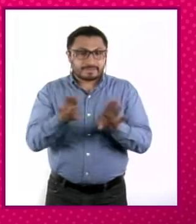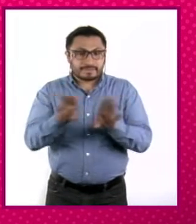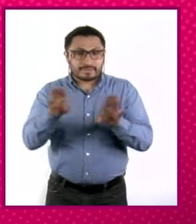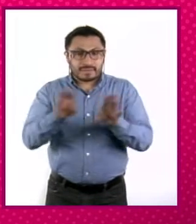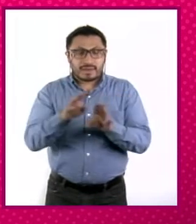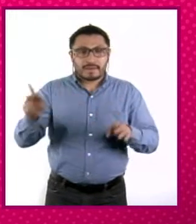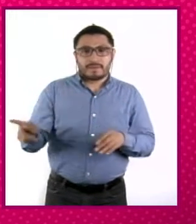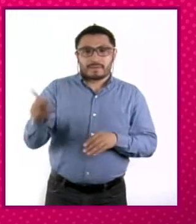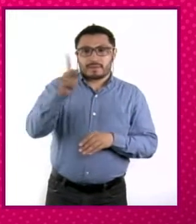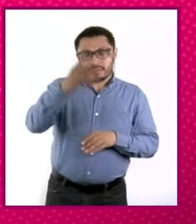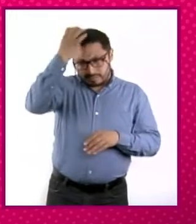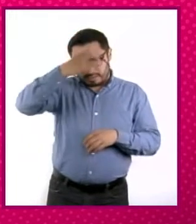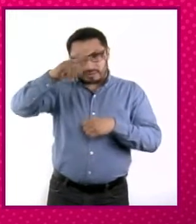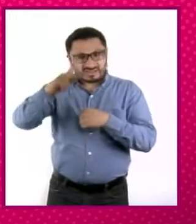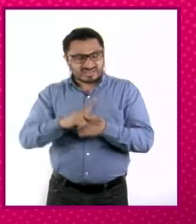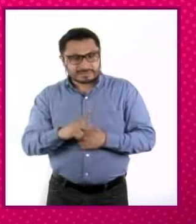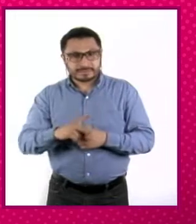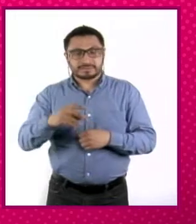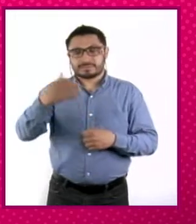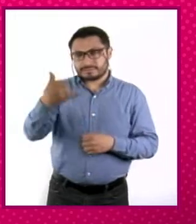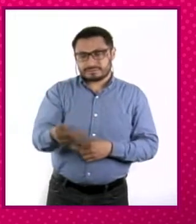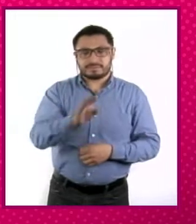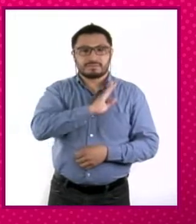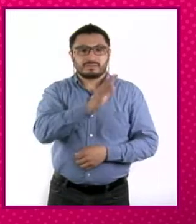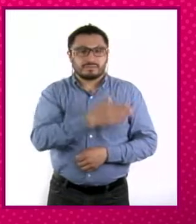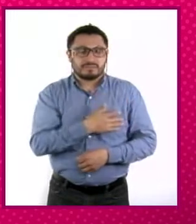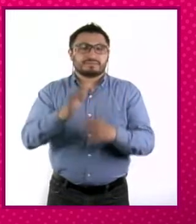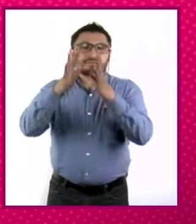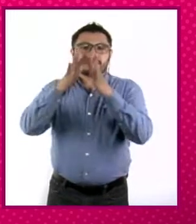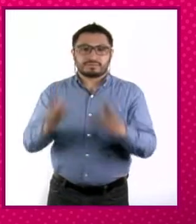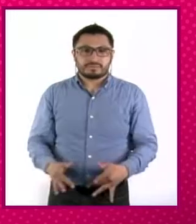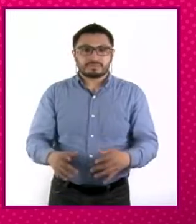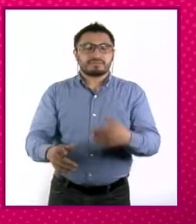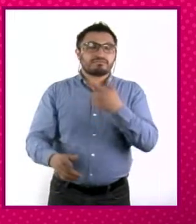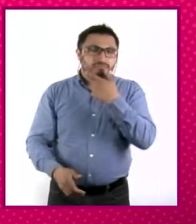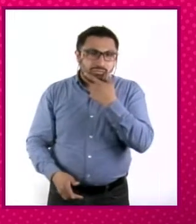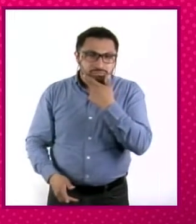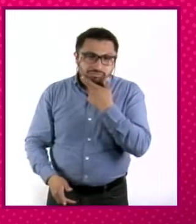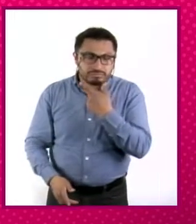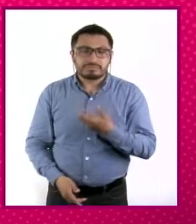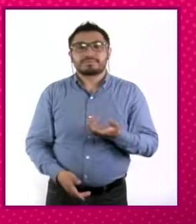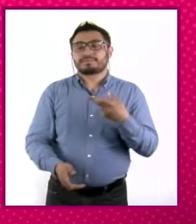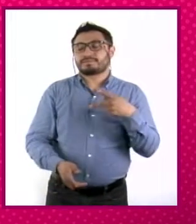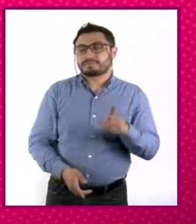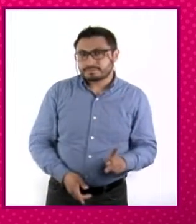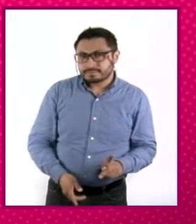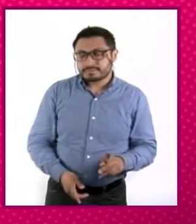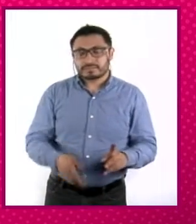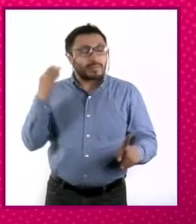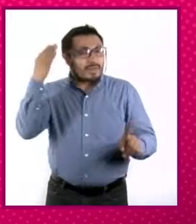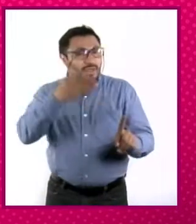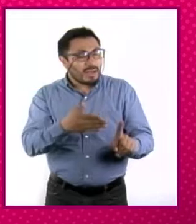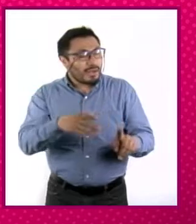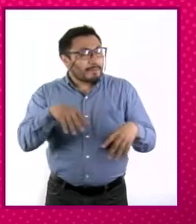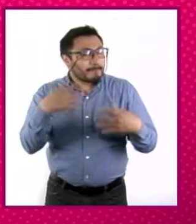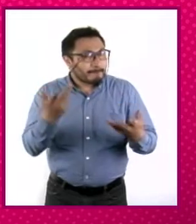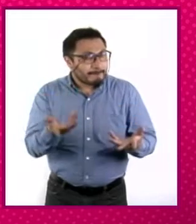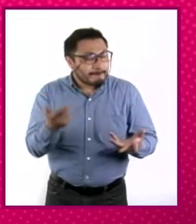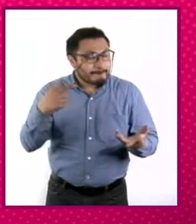los europeos y a los españoles, a los franceses, a los ingleses. Entonces, la meta de